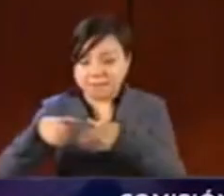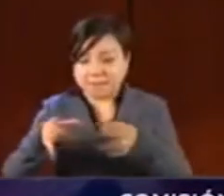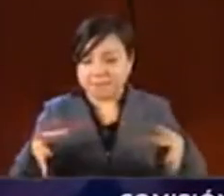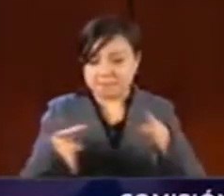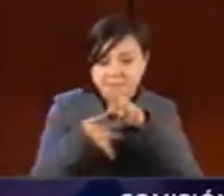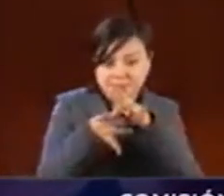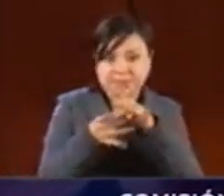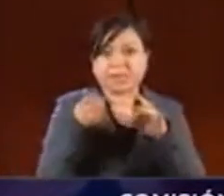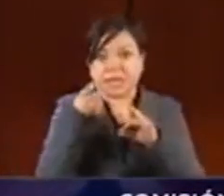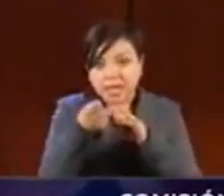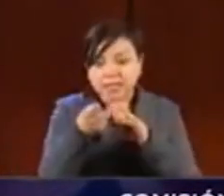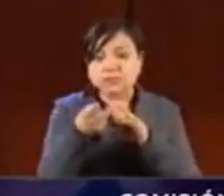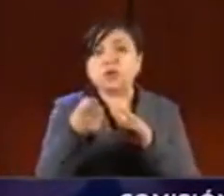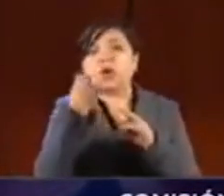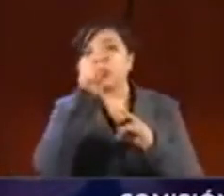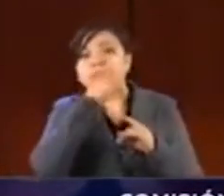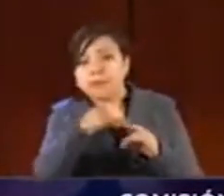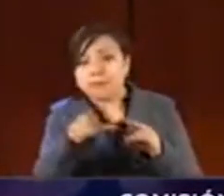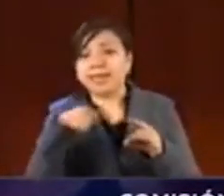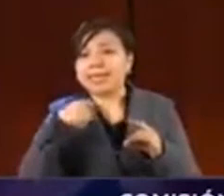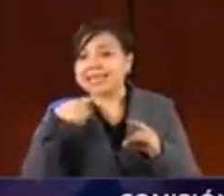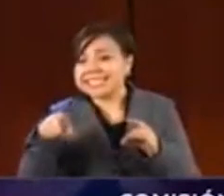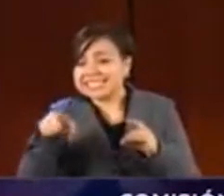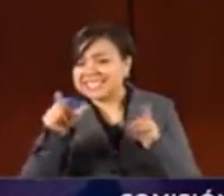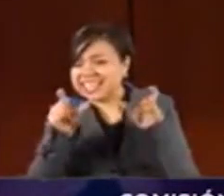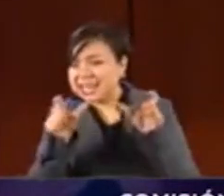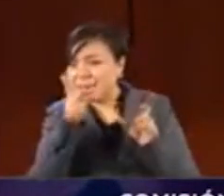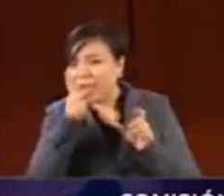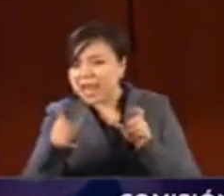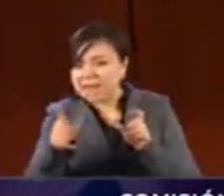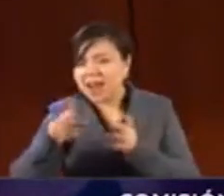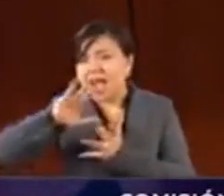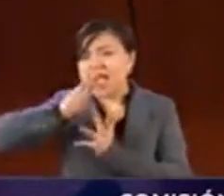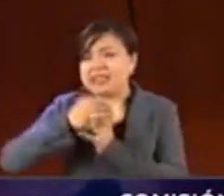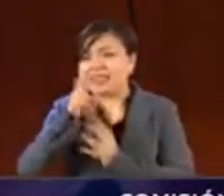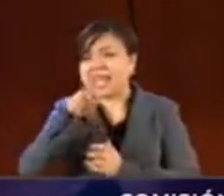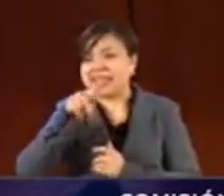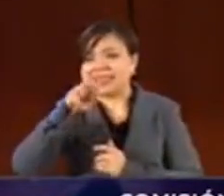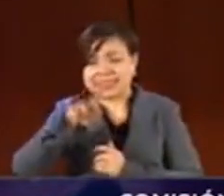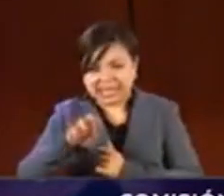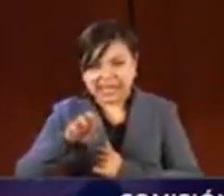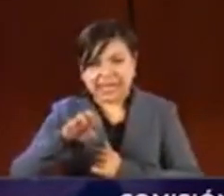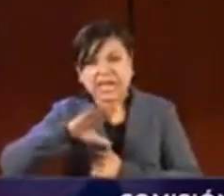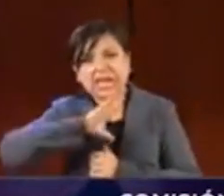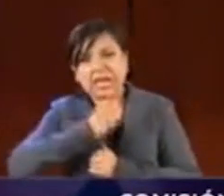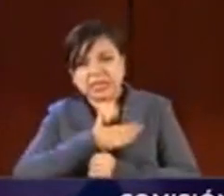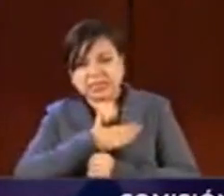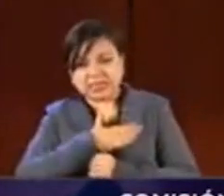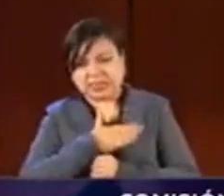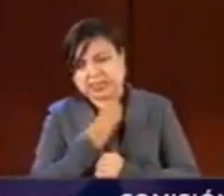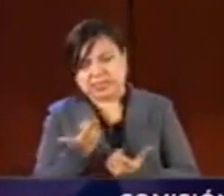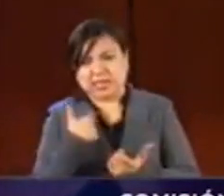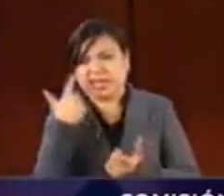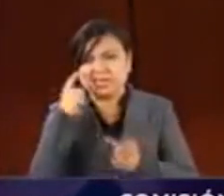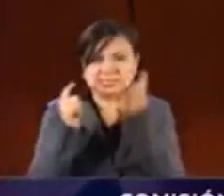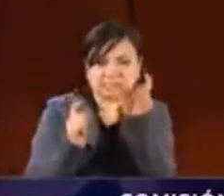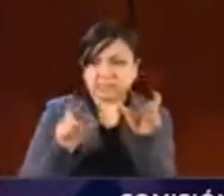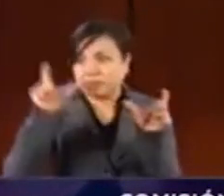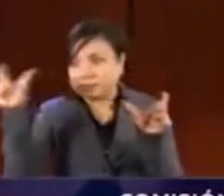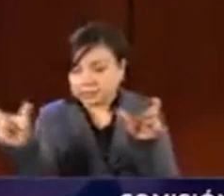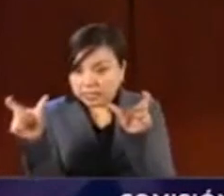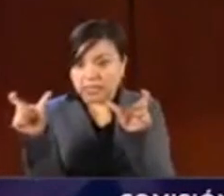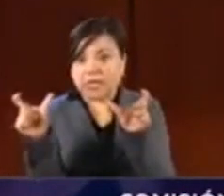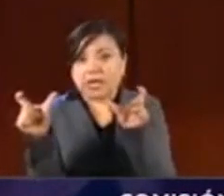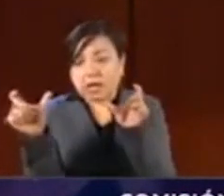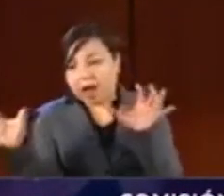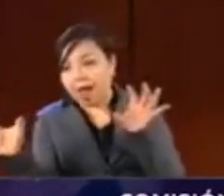entre otros, entre es una preposición, situación o estado en medio de dos o más cosas, y